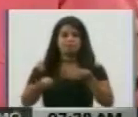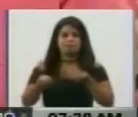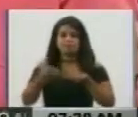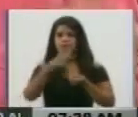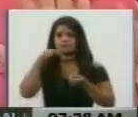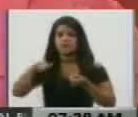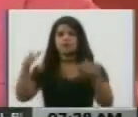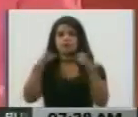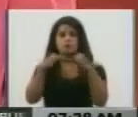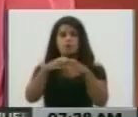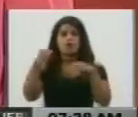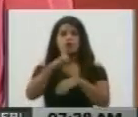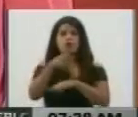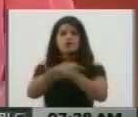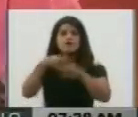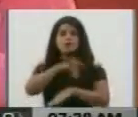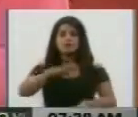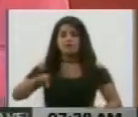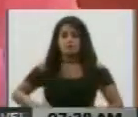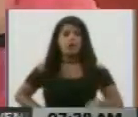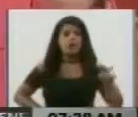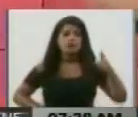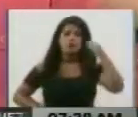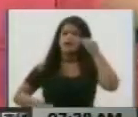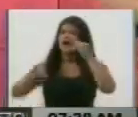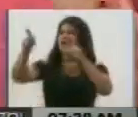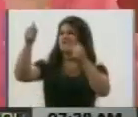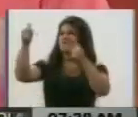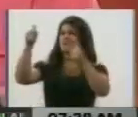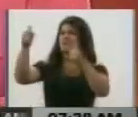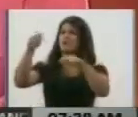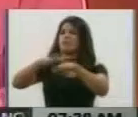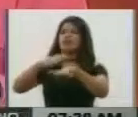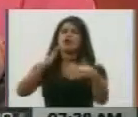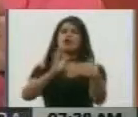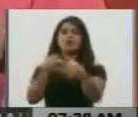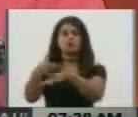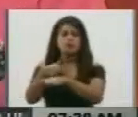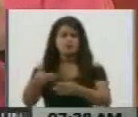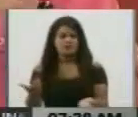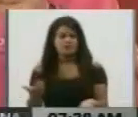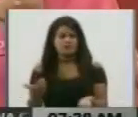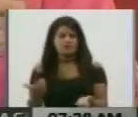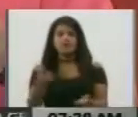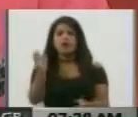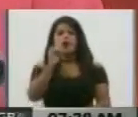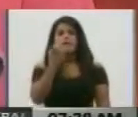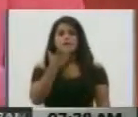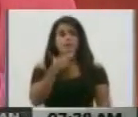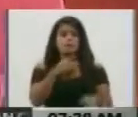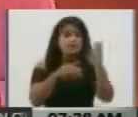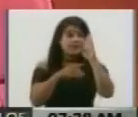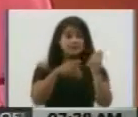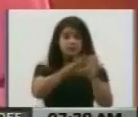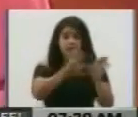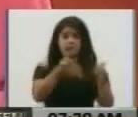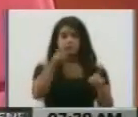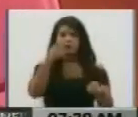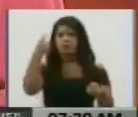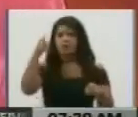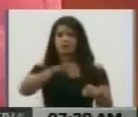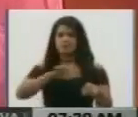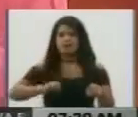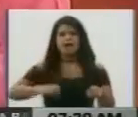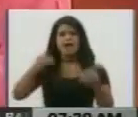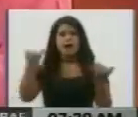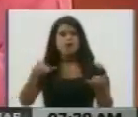Esa sala constitucional sí les parece chévere. Te pongo un ejemplo distinto al de Brasil para que tú veas cómo se mide con un doble rasero.